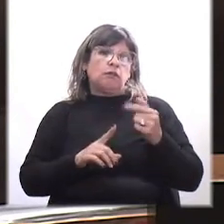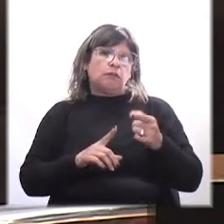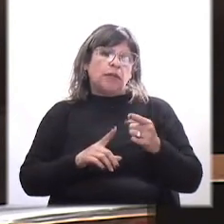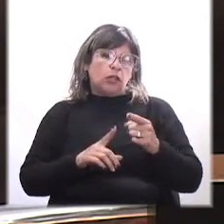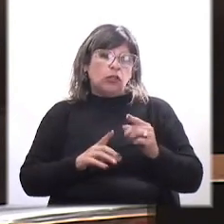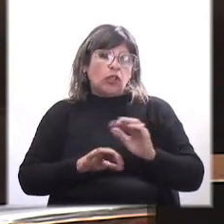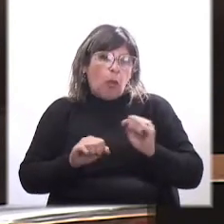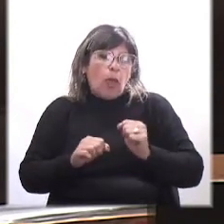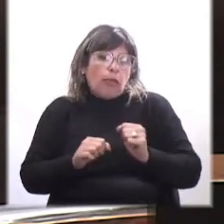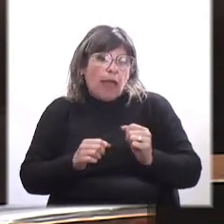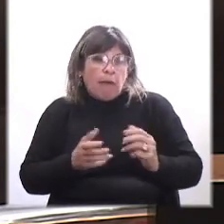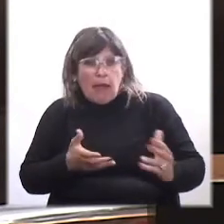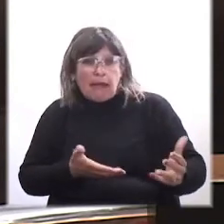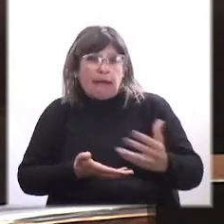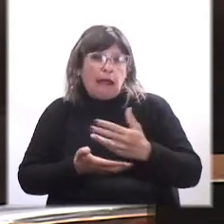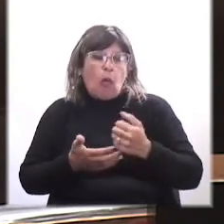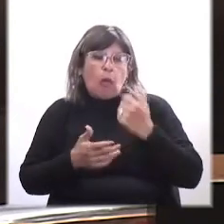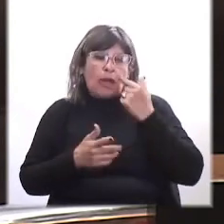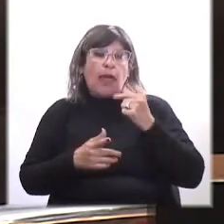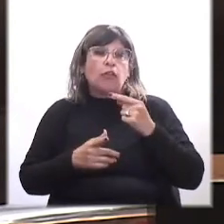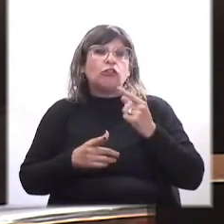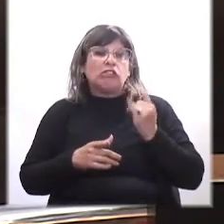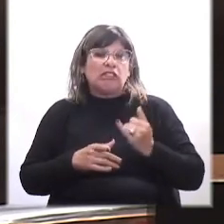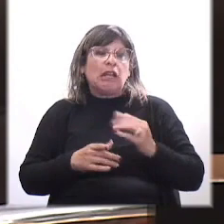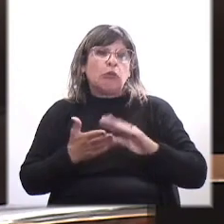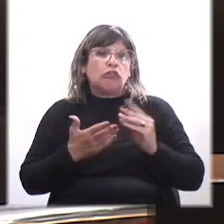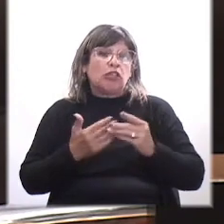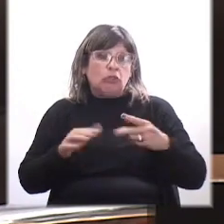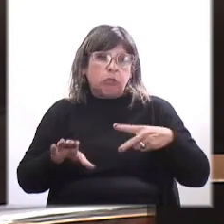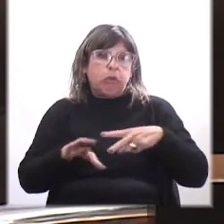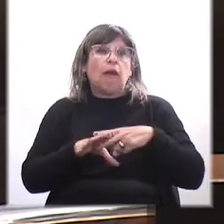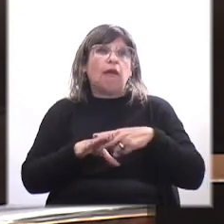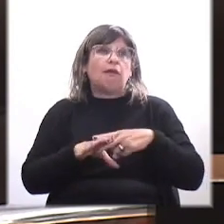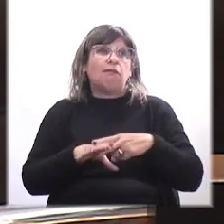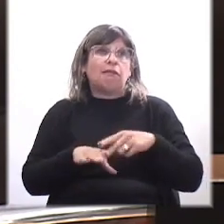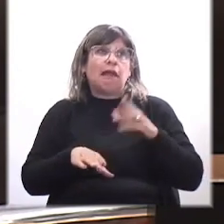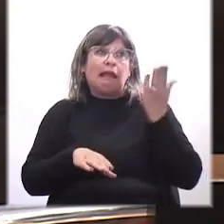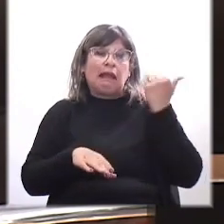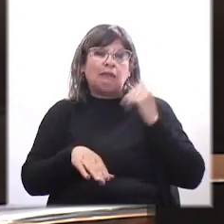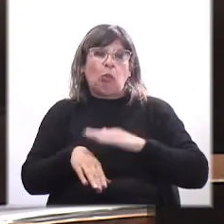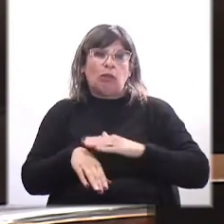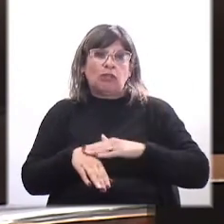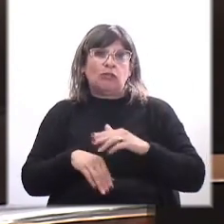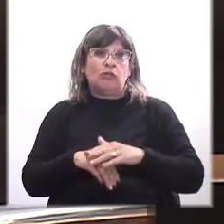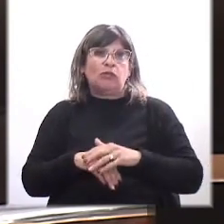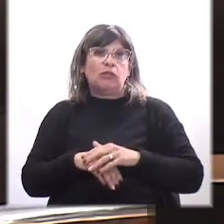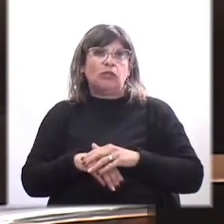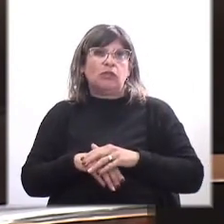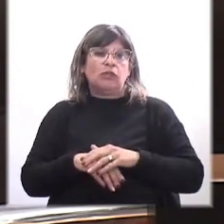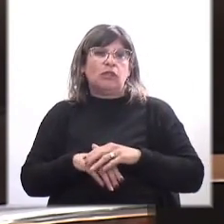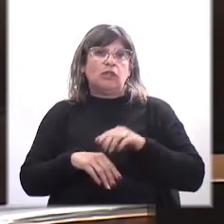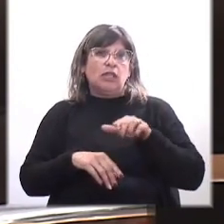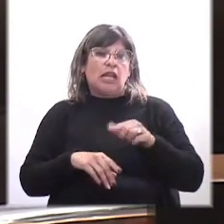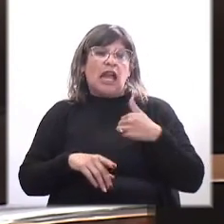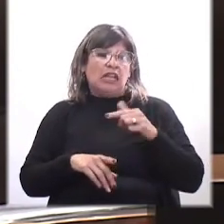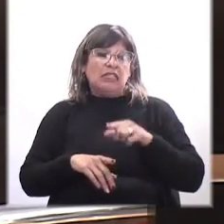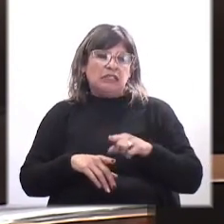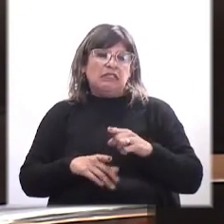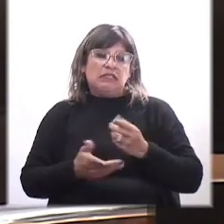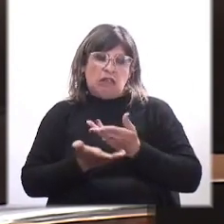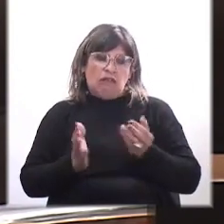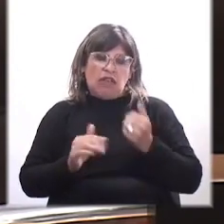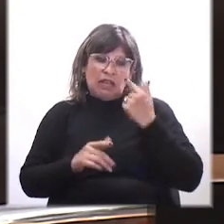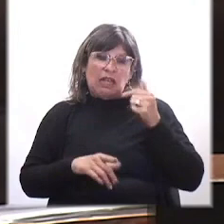recuperado de haber detenido el proyecto en ese momento. No solo queda en evidencia el perjuicio